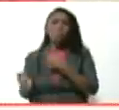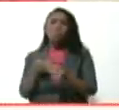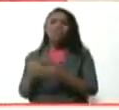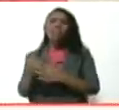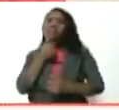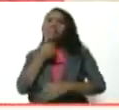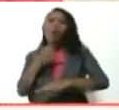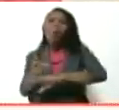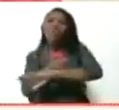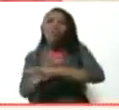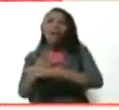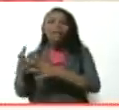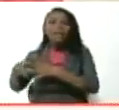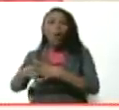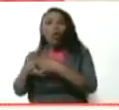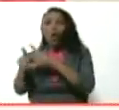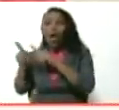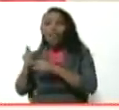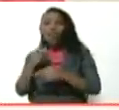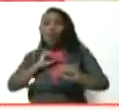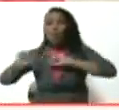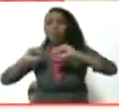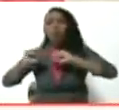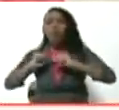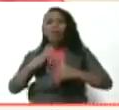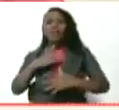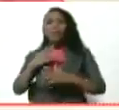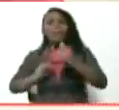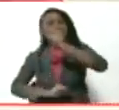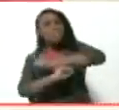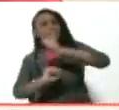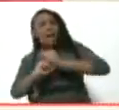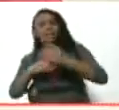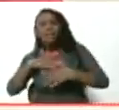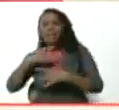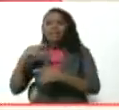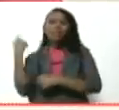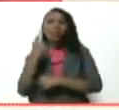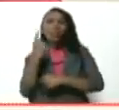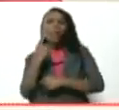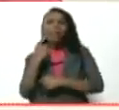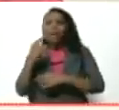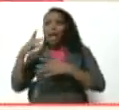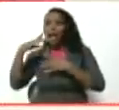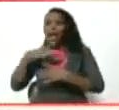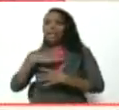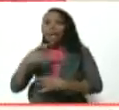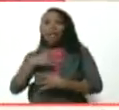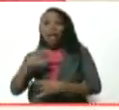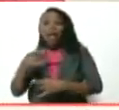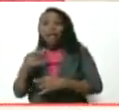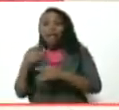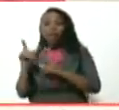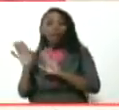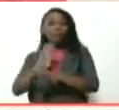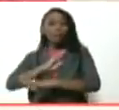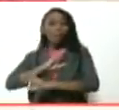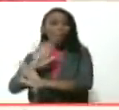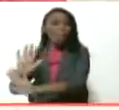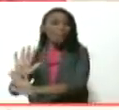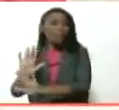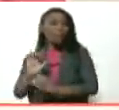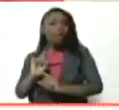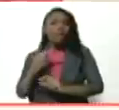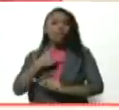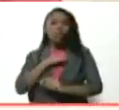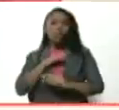Unidos. Ellos se mueven en base a sus intereses. Nosotros en este lado del mundo tenemos que movernos en base